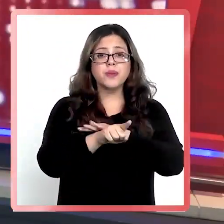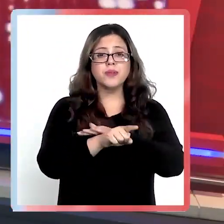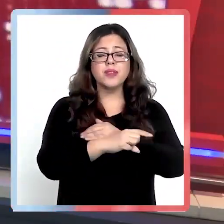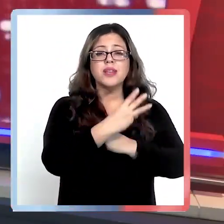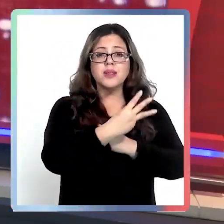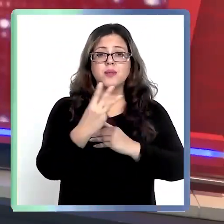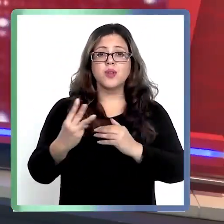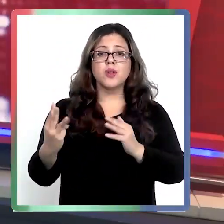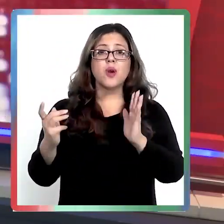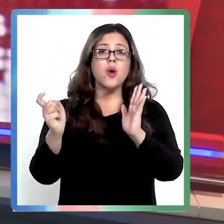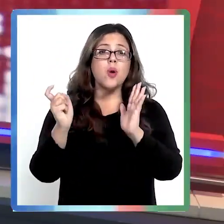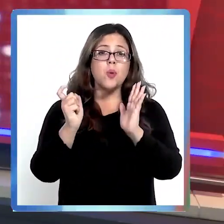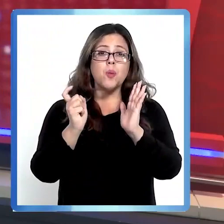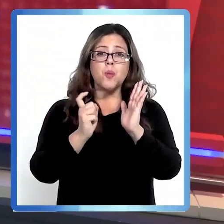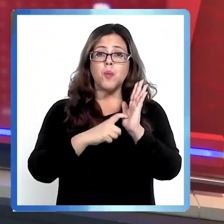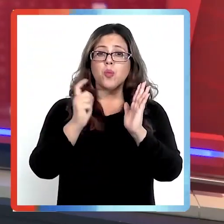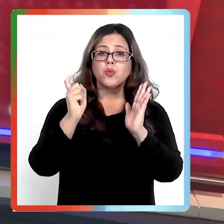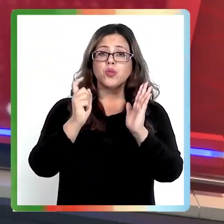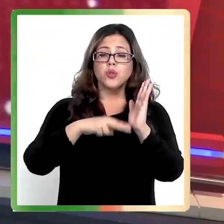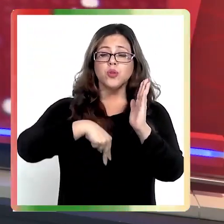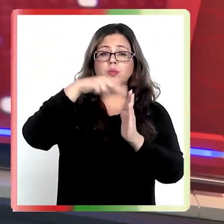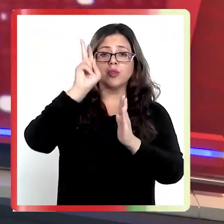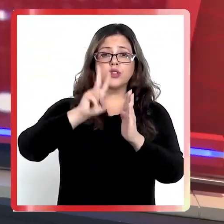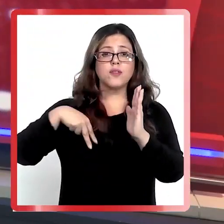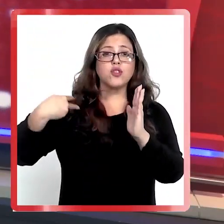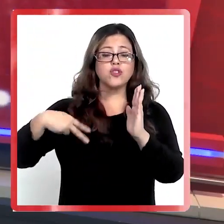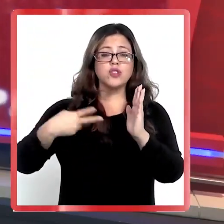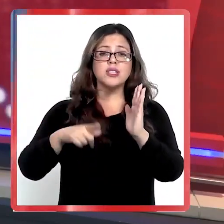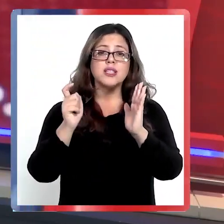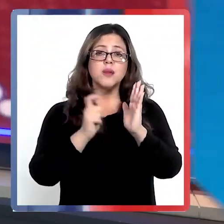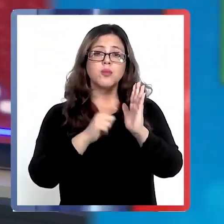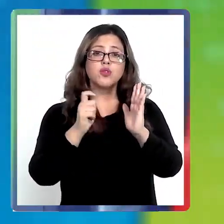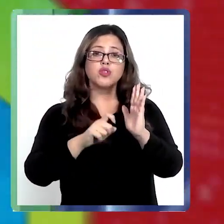visitar nuestra página web. Nos encuentran en